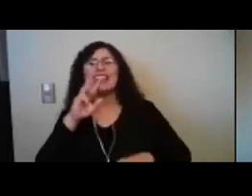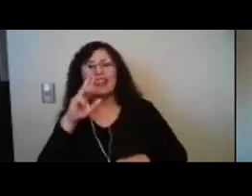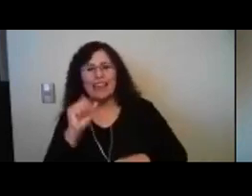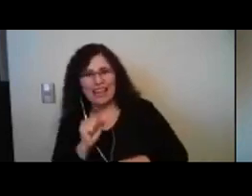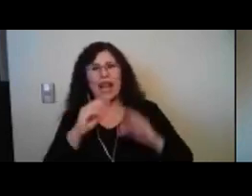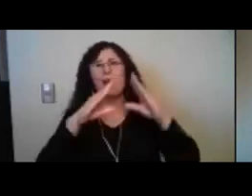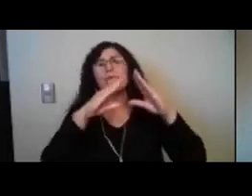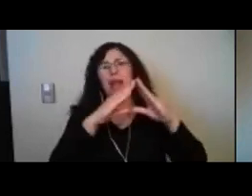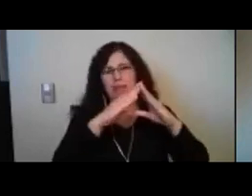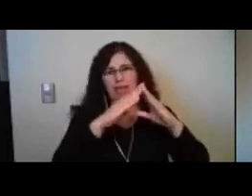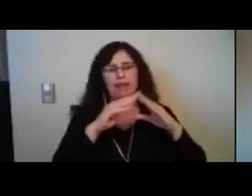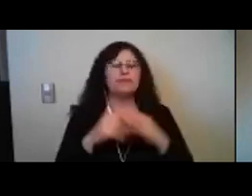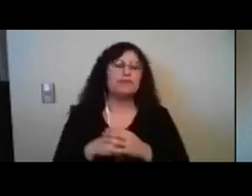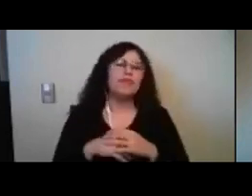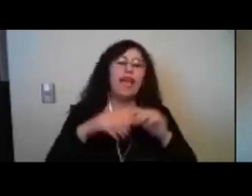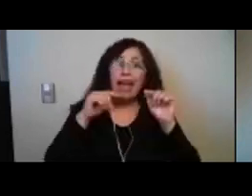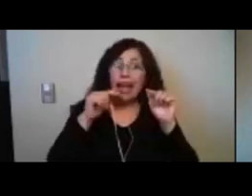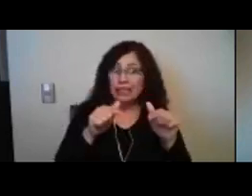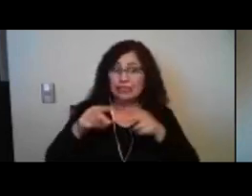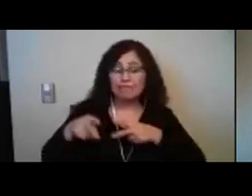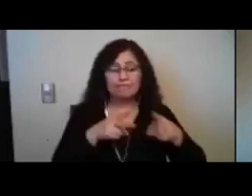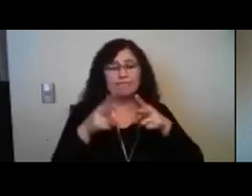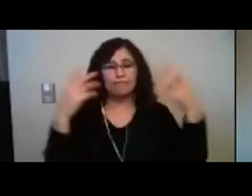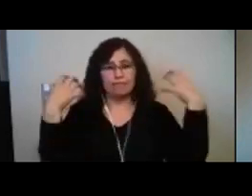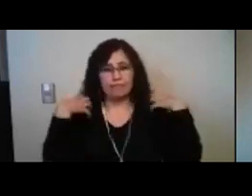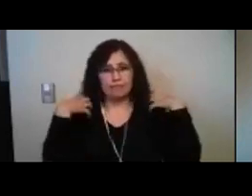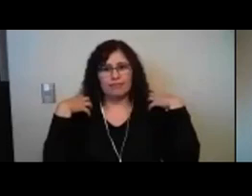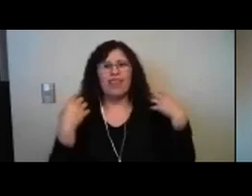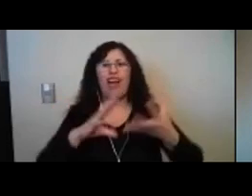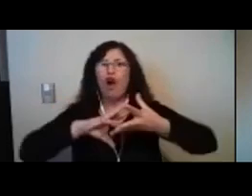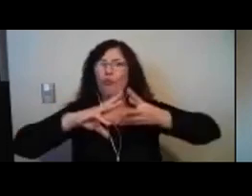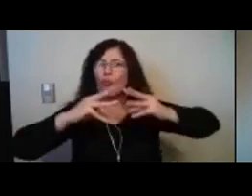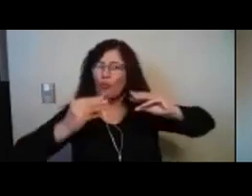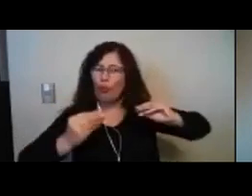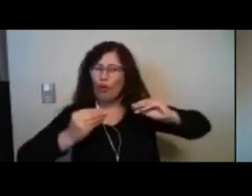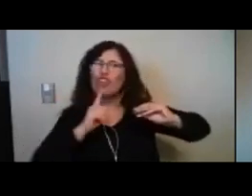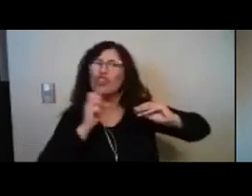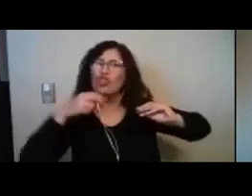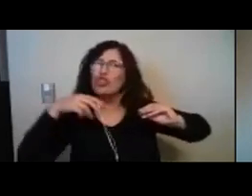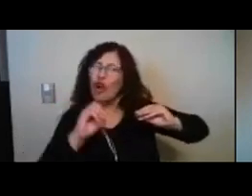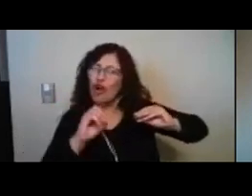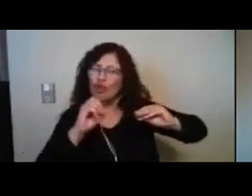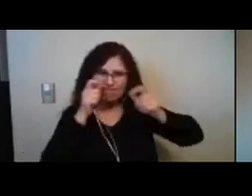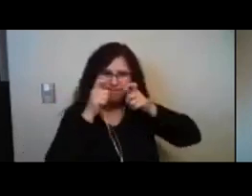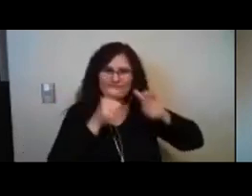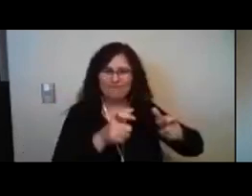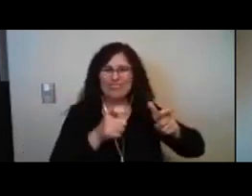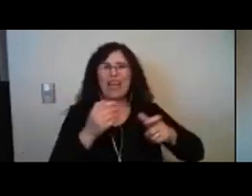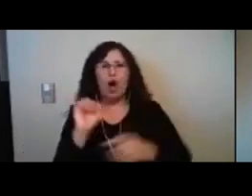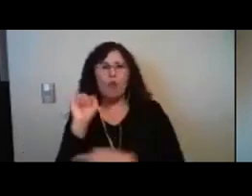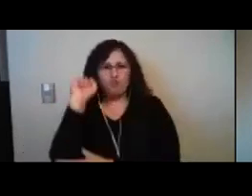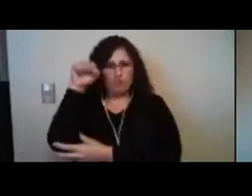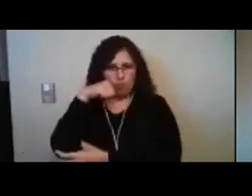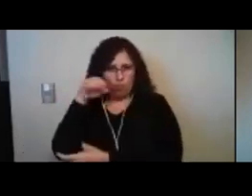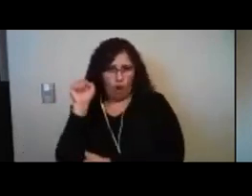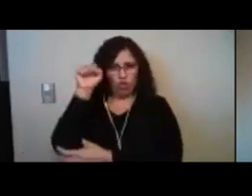la vía responsable de regular el tono muscular, la postura y los movimientos, ¿ya? De cierta